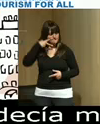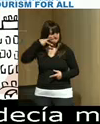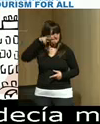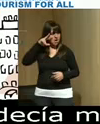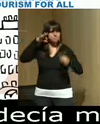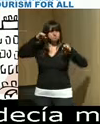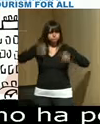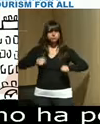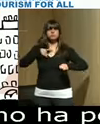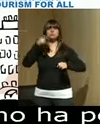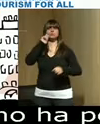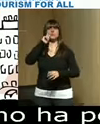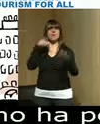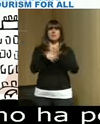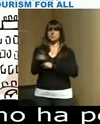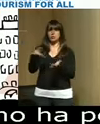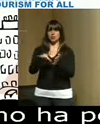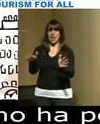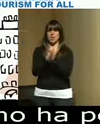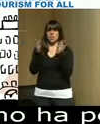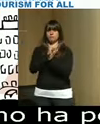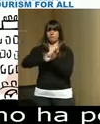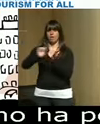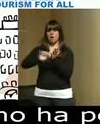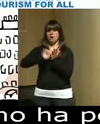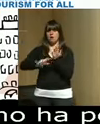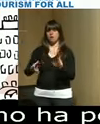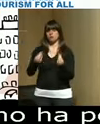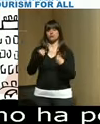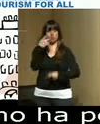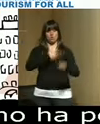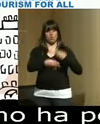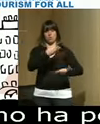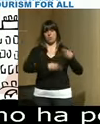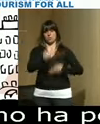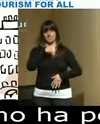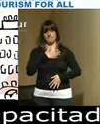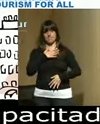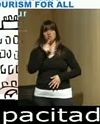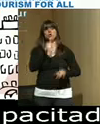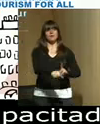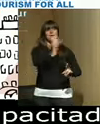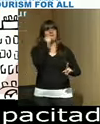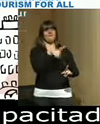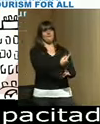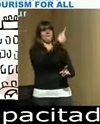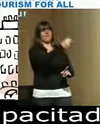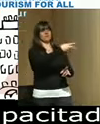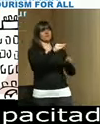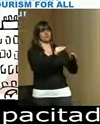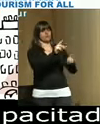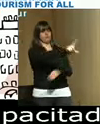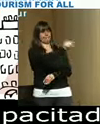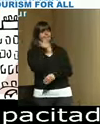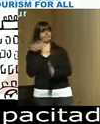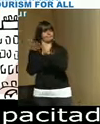turismo, accesible, ha escrito muchísimos manuales, muchísimos artículos, es un colaborador mío, y me voy a quedar con uno de sus resultados, ¿no? De uno